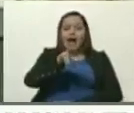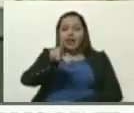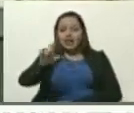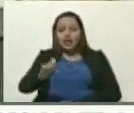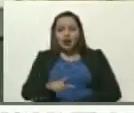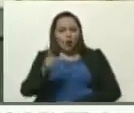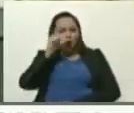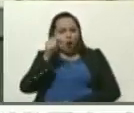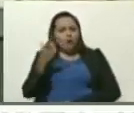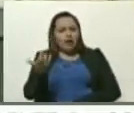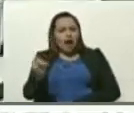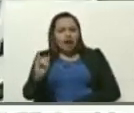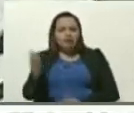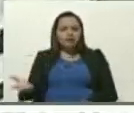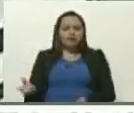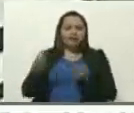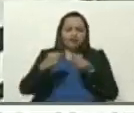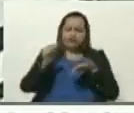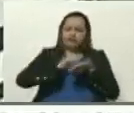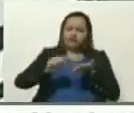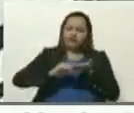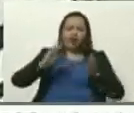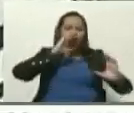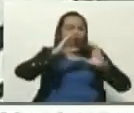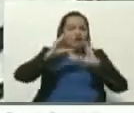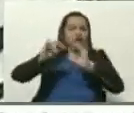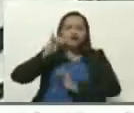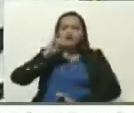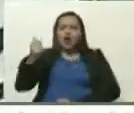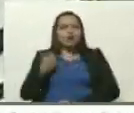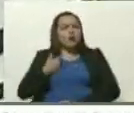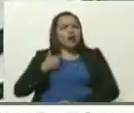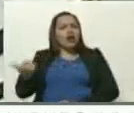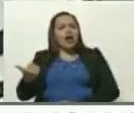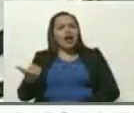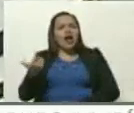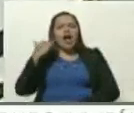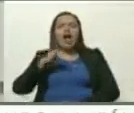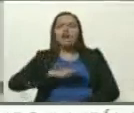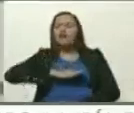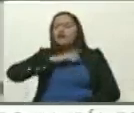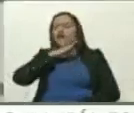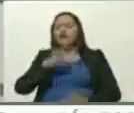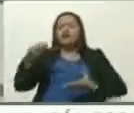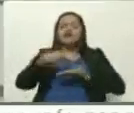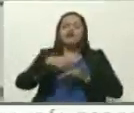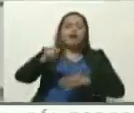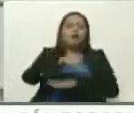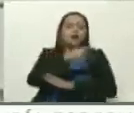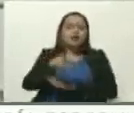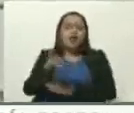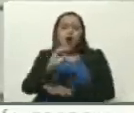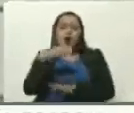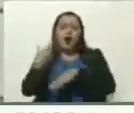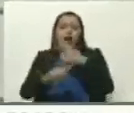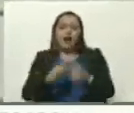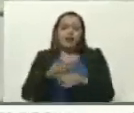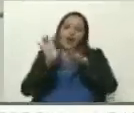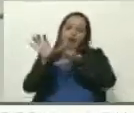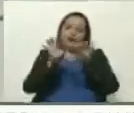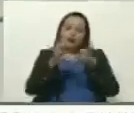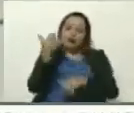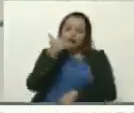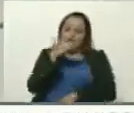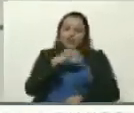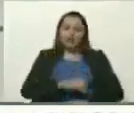adueñó de las letras para comunicar noticias, para embriagar el alma en versos y hasta para hacer reír.